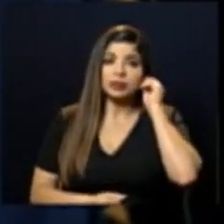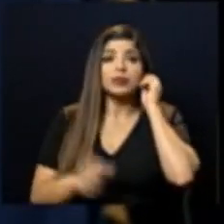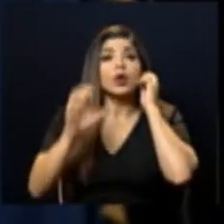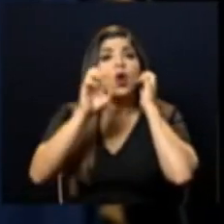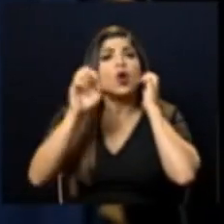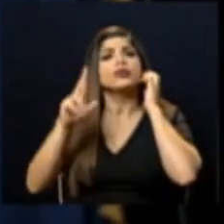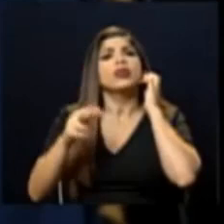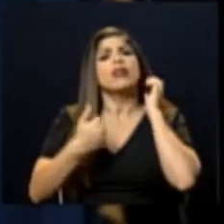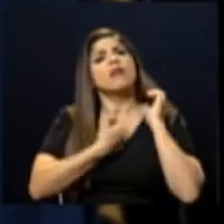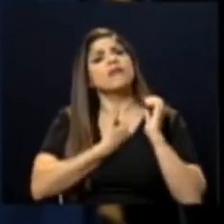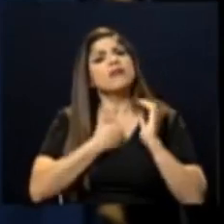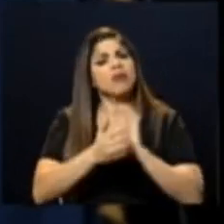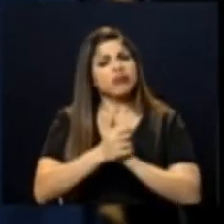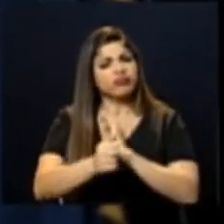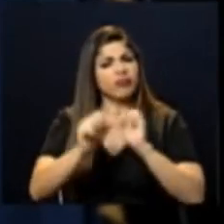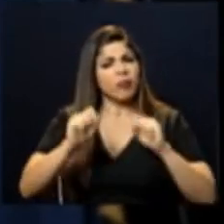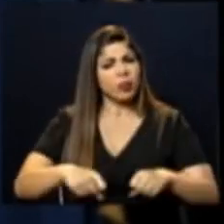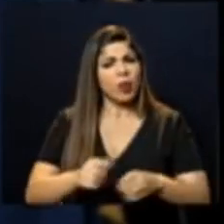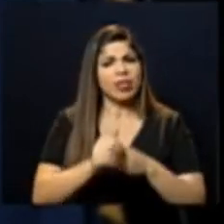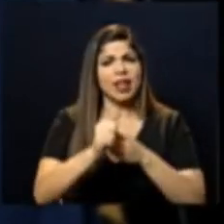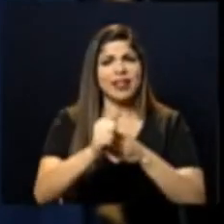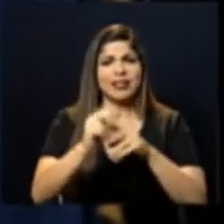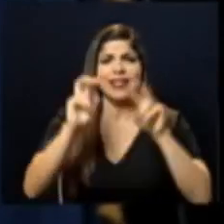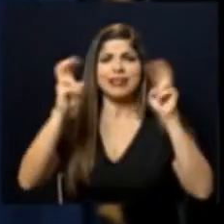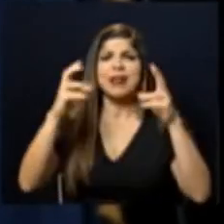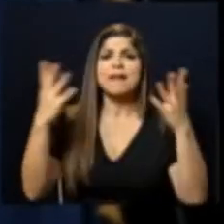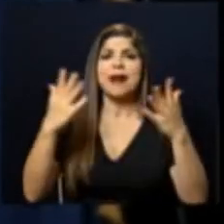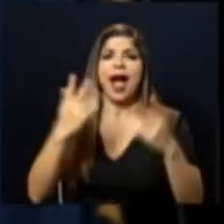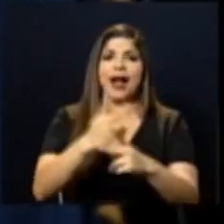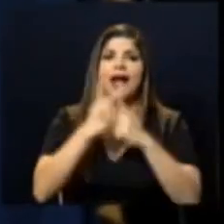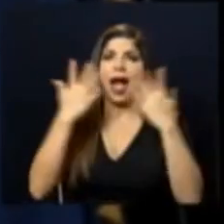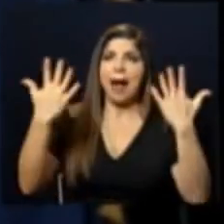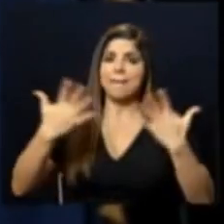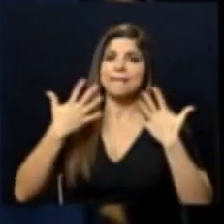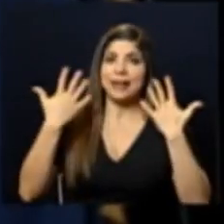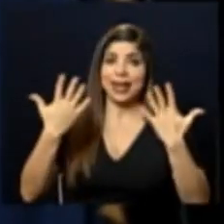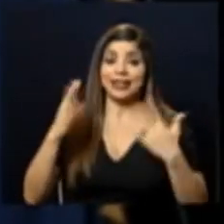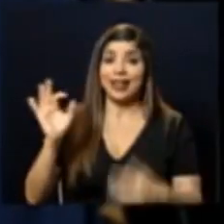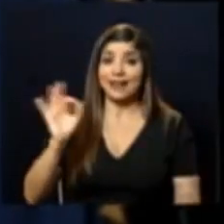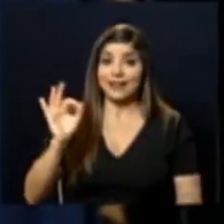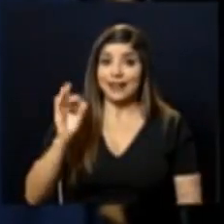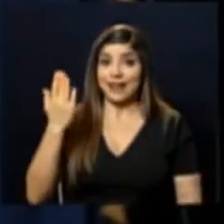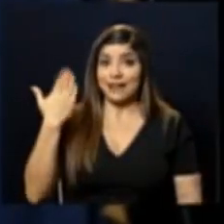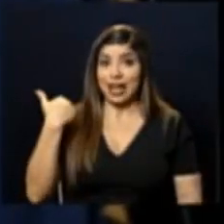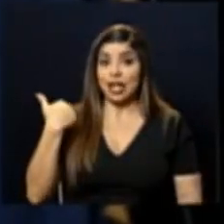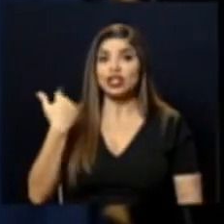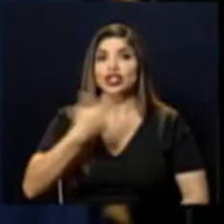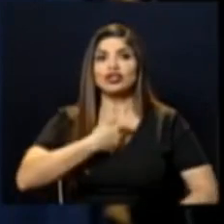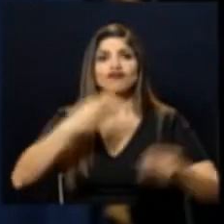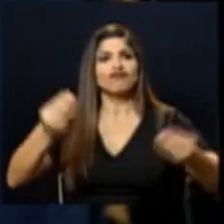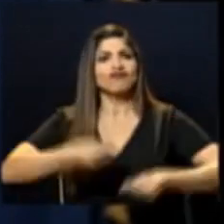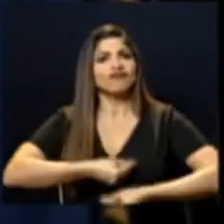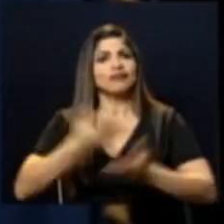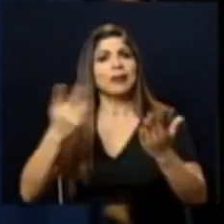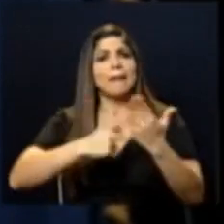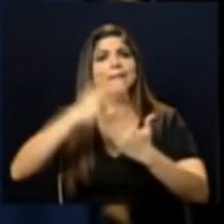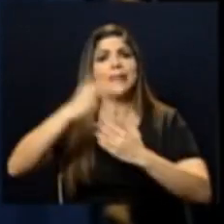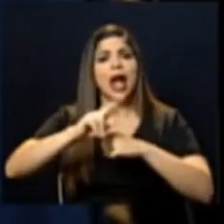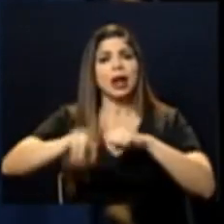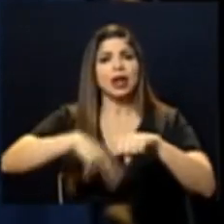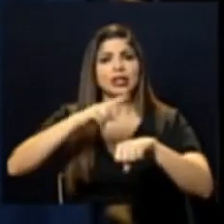Costa Rica es capaz de liderar en materia ambiental. En febrero lanzamos el Plan Nacional